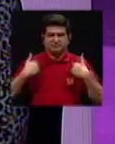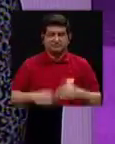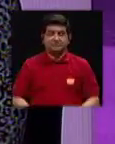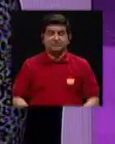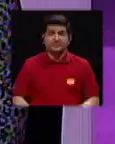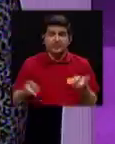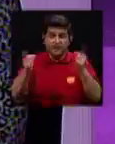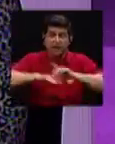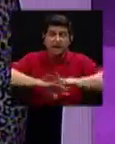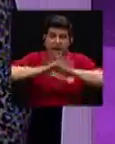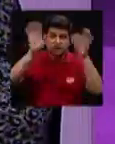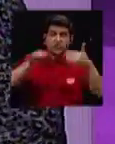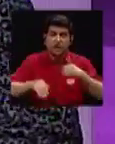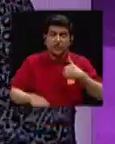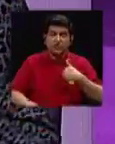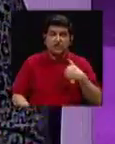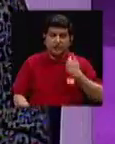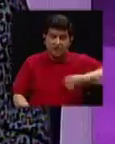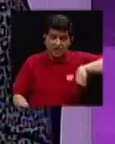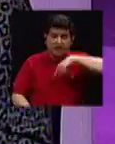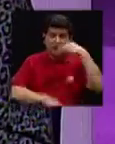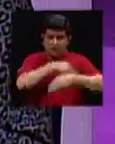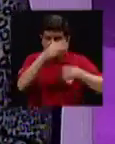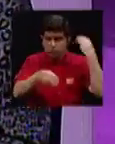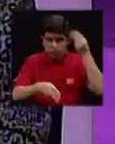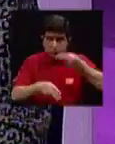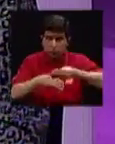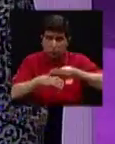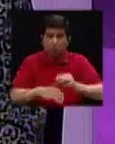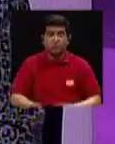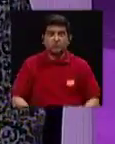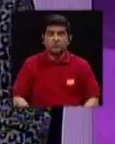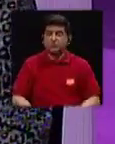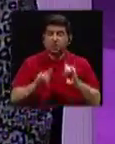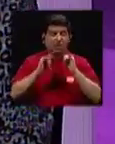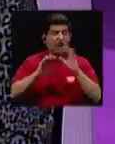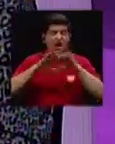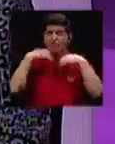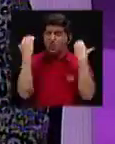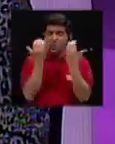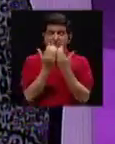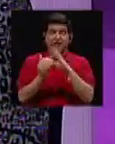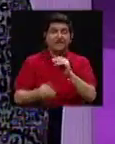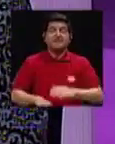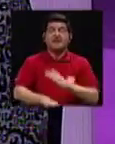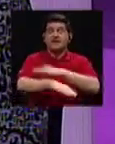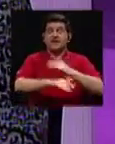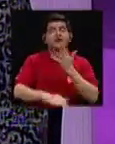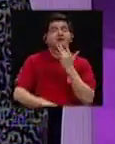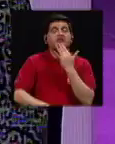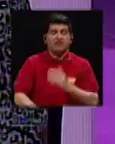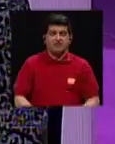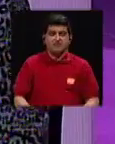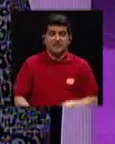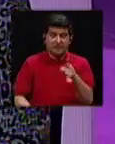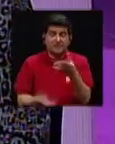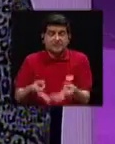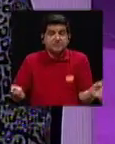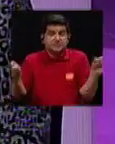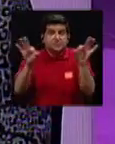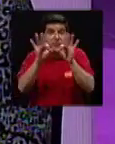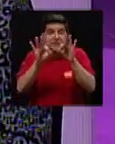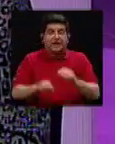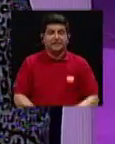eh eh Y en el caso Claro claro que hay en nuestro mundo están eh No las desigualdades de clase y de raza